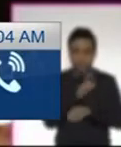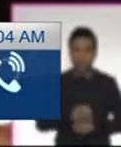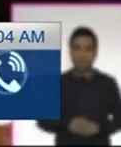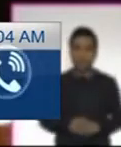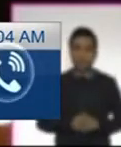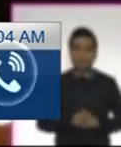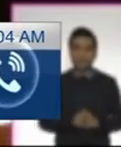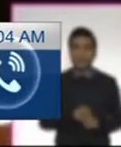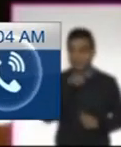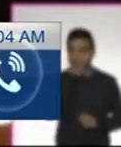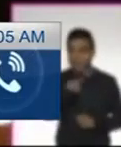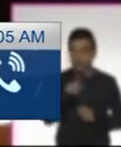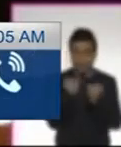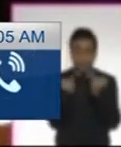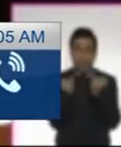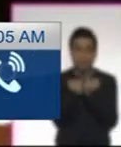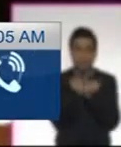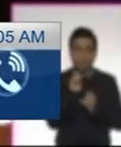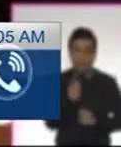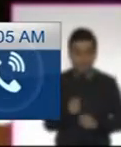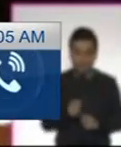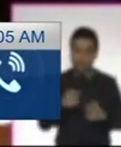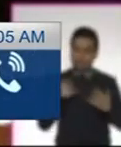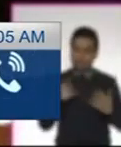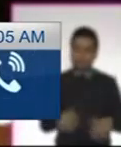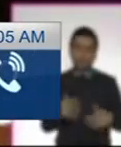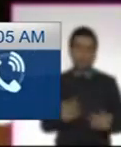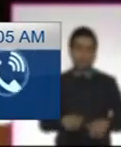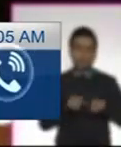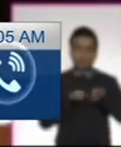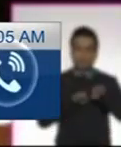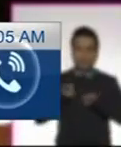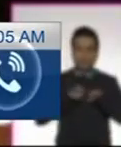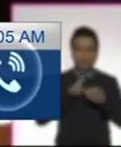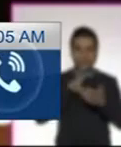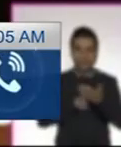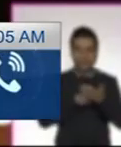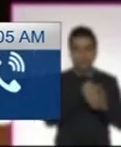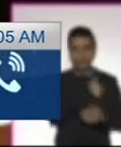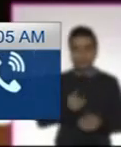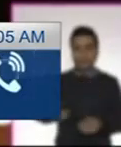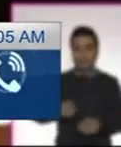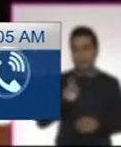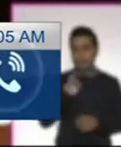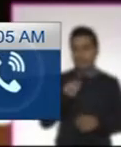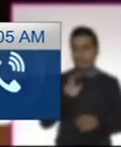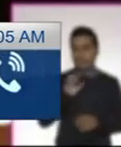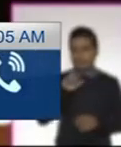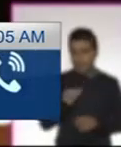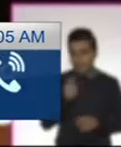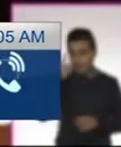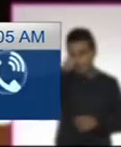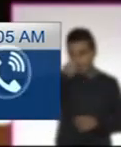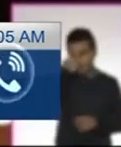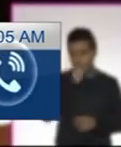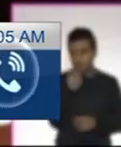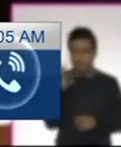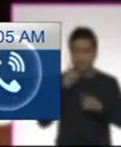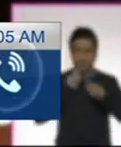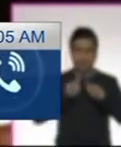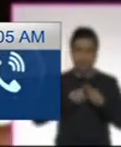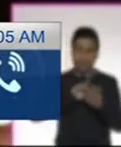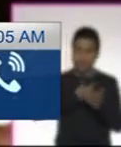instituciones que se han ido consolidando en nuestro país. Y sin duda alguna, yo estoy convencido que una de las grandes instituciones con una consolidación firme y